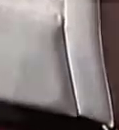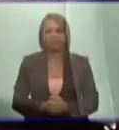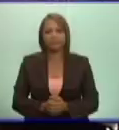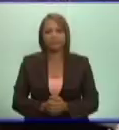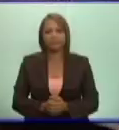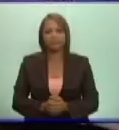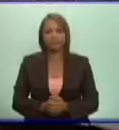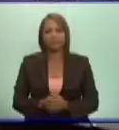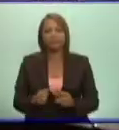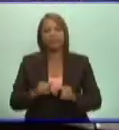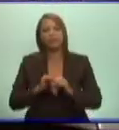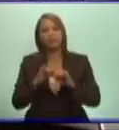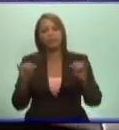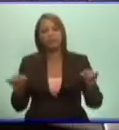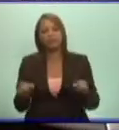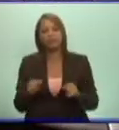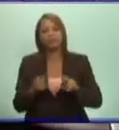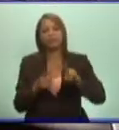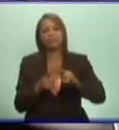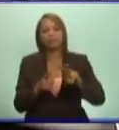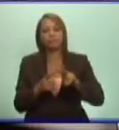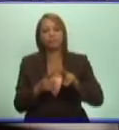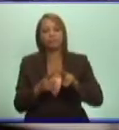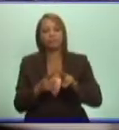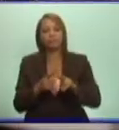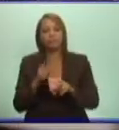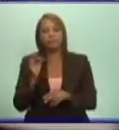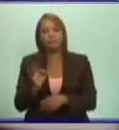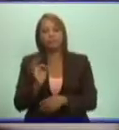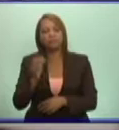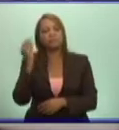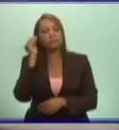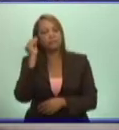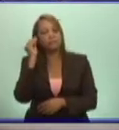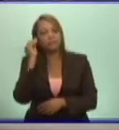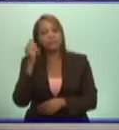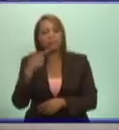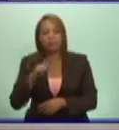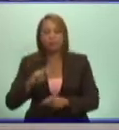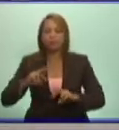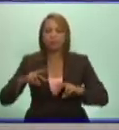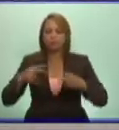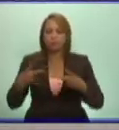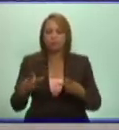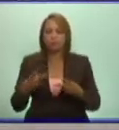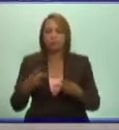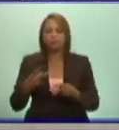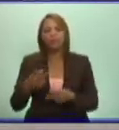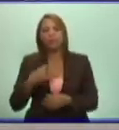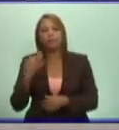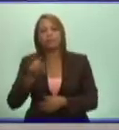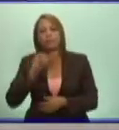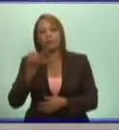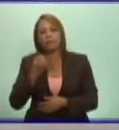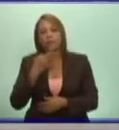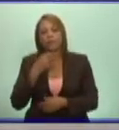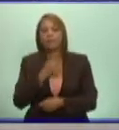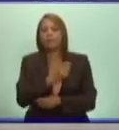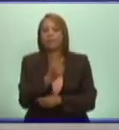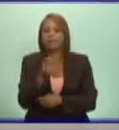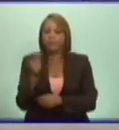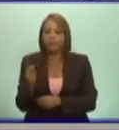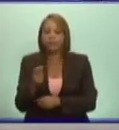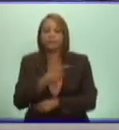Panel informativo desde Canal Educativo, donde siempre se aprende, hoy abordando nuevamente la temática de la enseñanza o